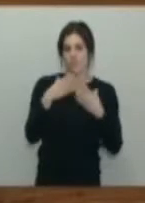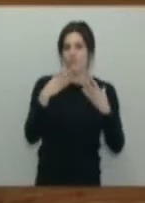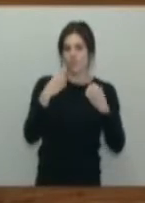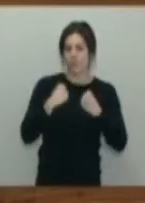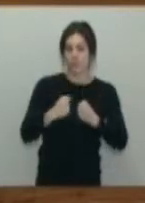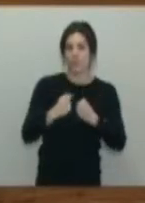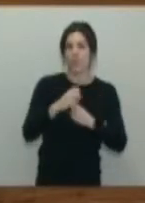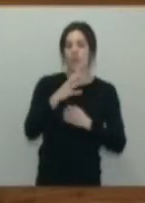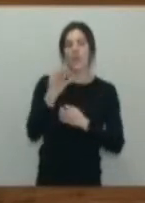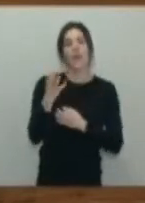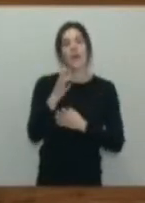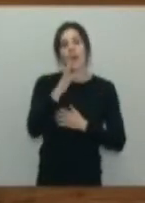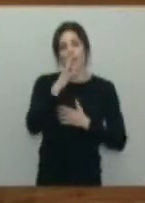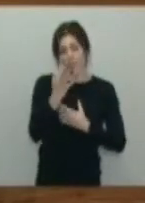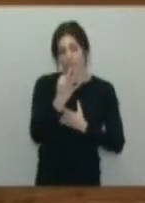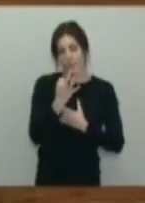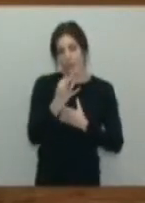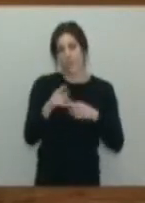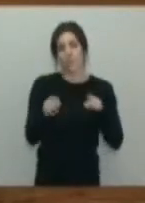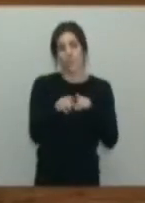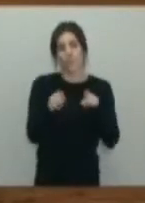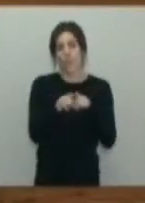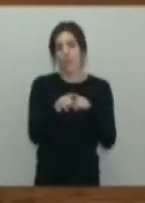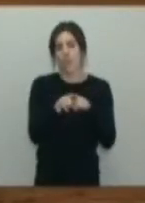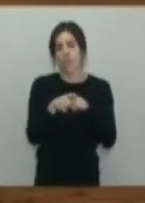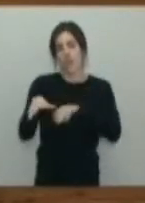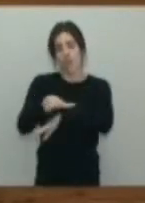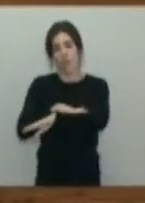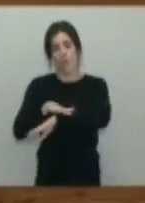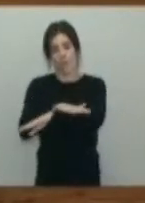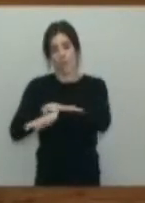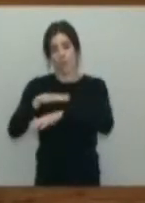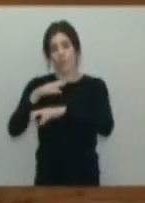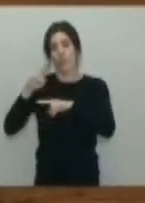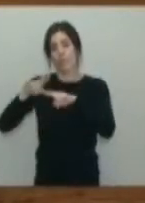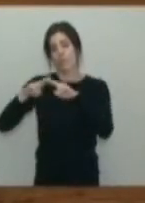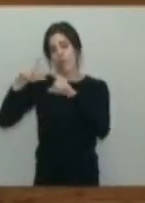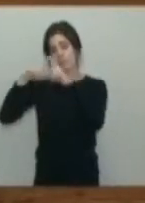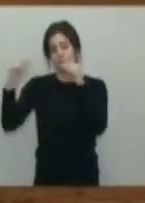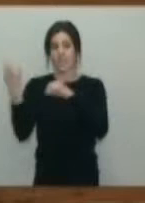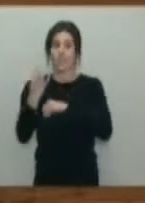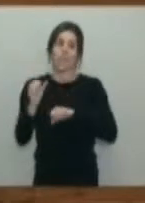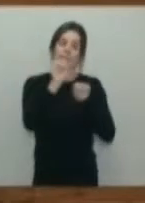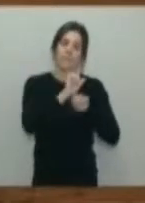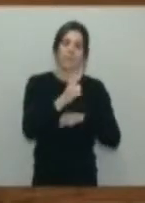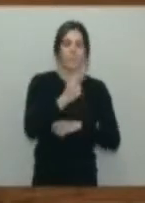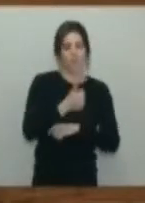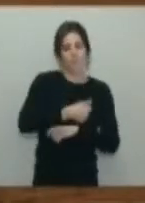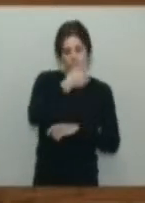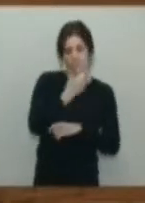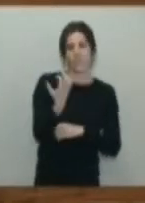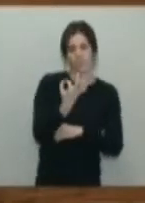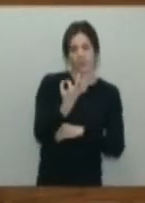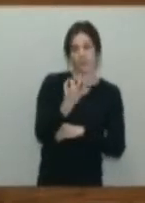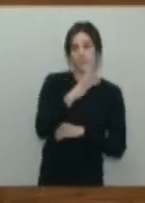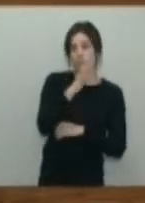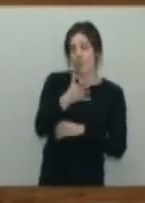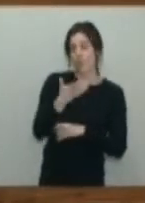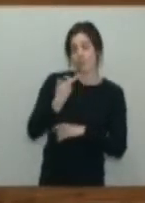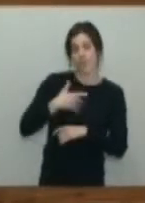mejor tratamiento y un mayor interés por parte del Gobierno del Principado de Asturias. Resulta casi